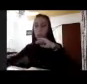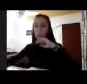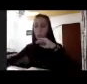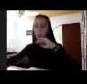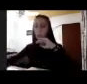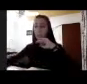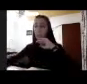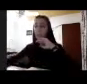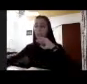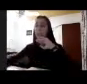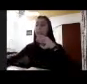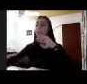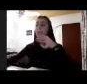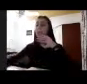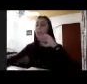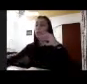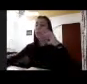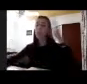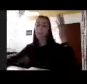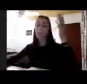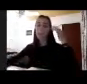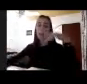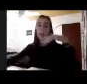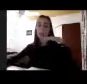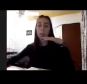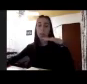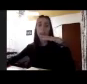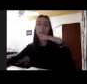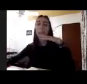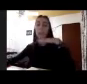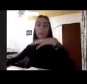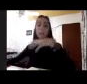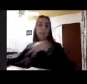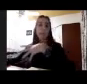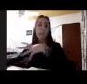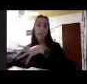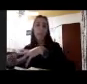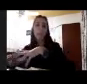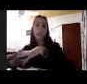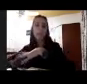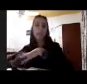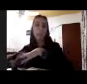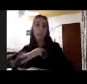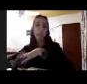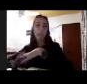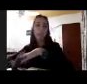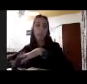el proyecto. Entonces también pensar, a ver, qué equipamiento necesita, Niente,